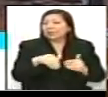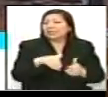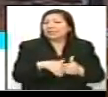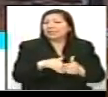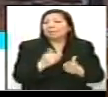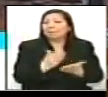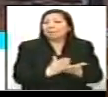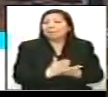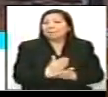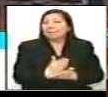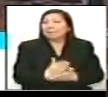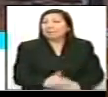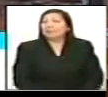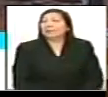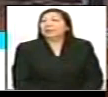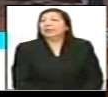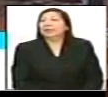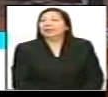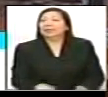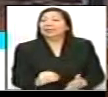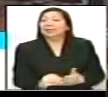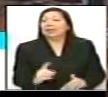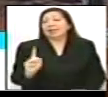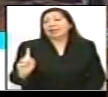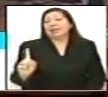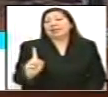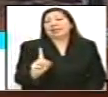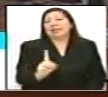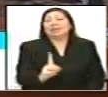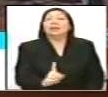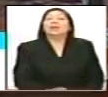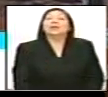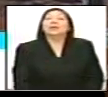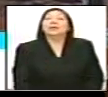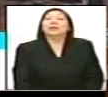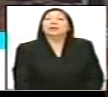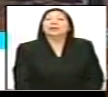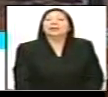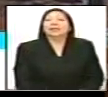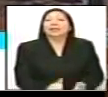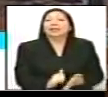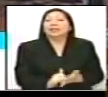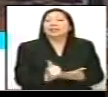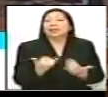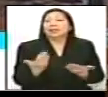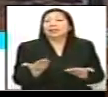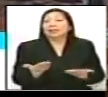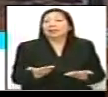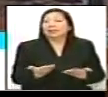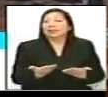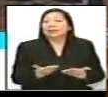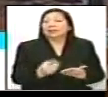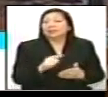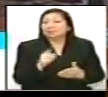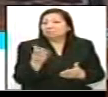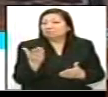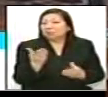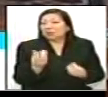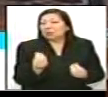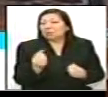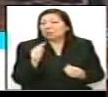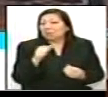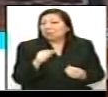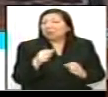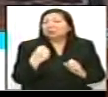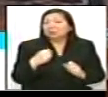Elecciones por medio de una resolución aplicable a cada proceso específico es que en estos casos el redondeo se tomará como un